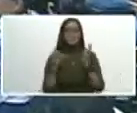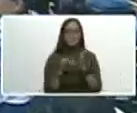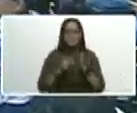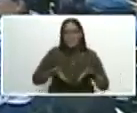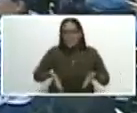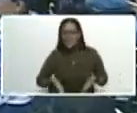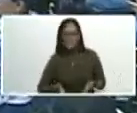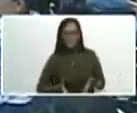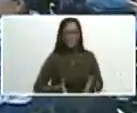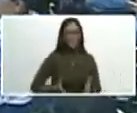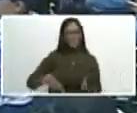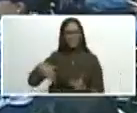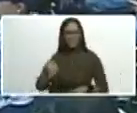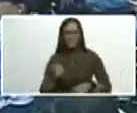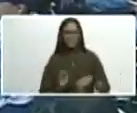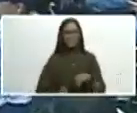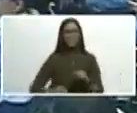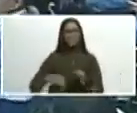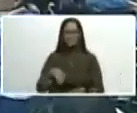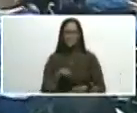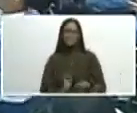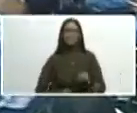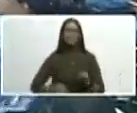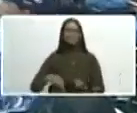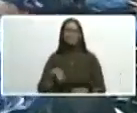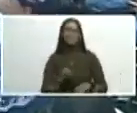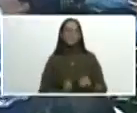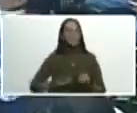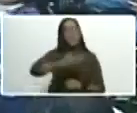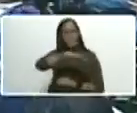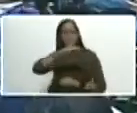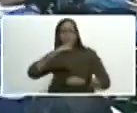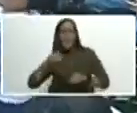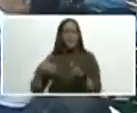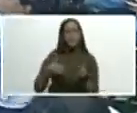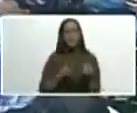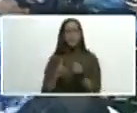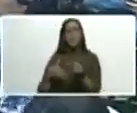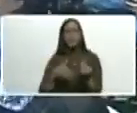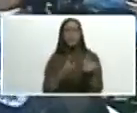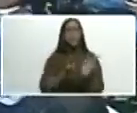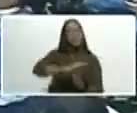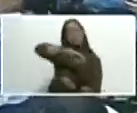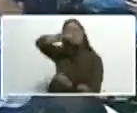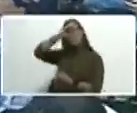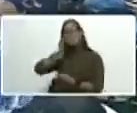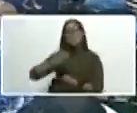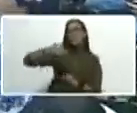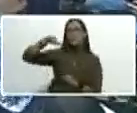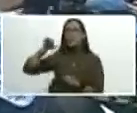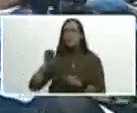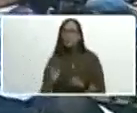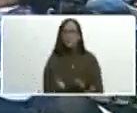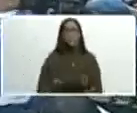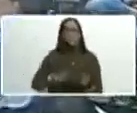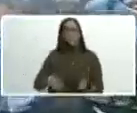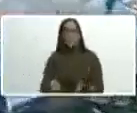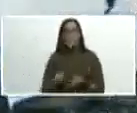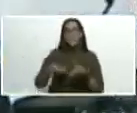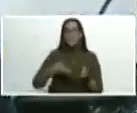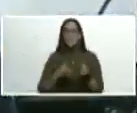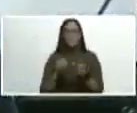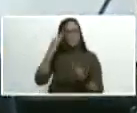pueblo donde yo nací. Playa, ríos y montañas, del cual todos somos